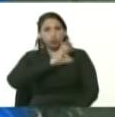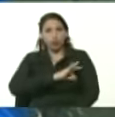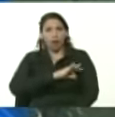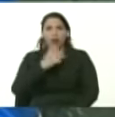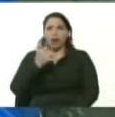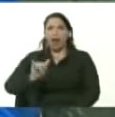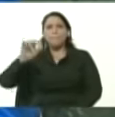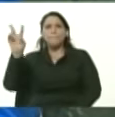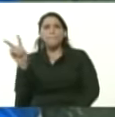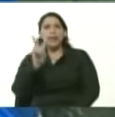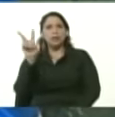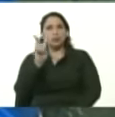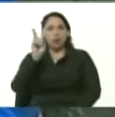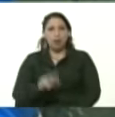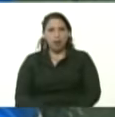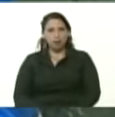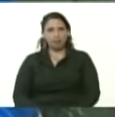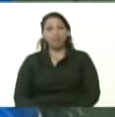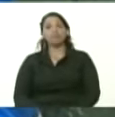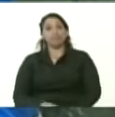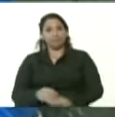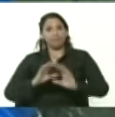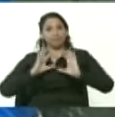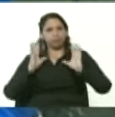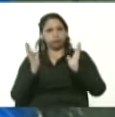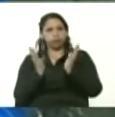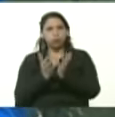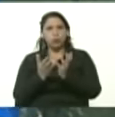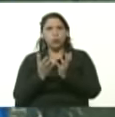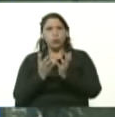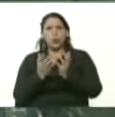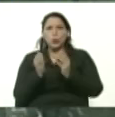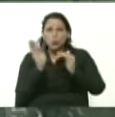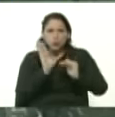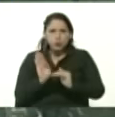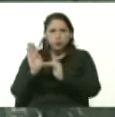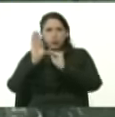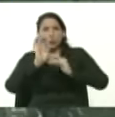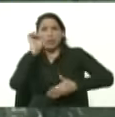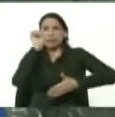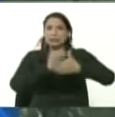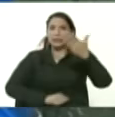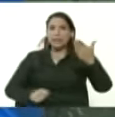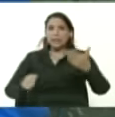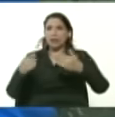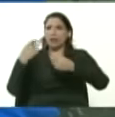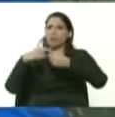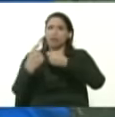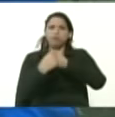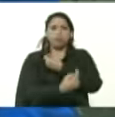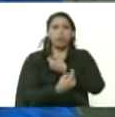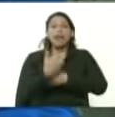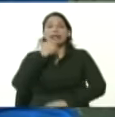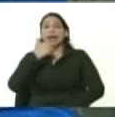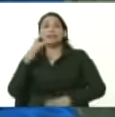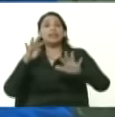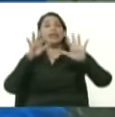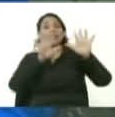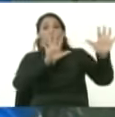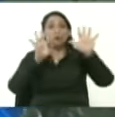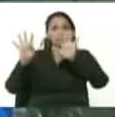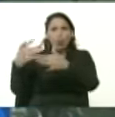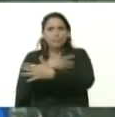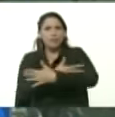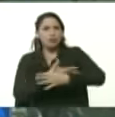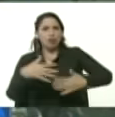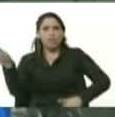existe en Venezuela y que abarca, sin distingo alguno, a casi 19 millones de venezolanos y